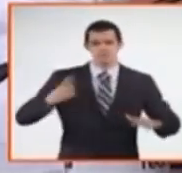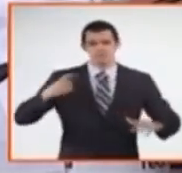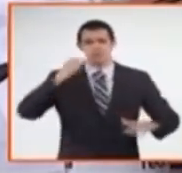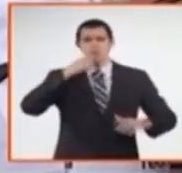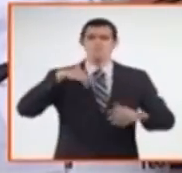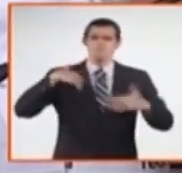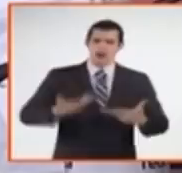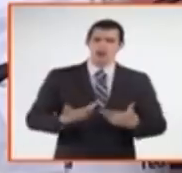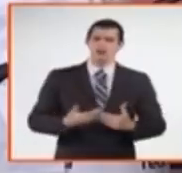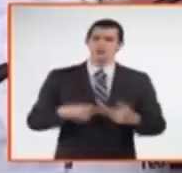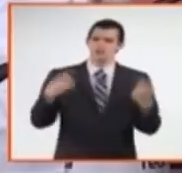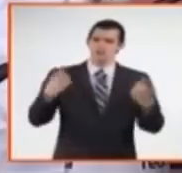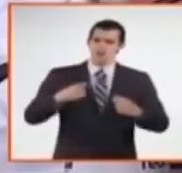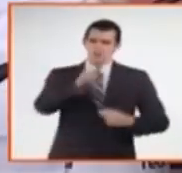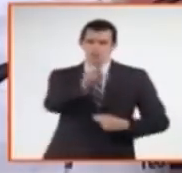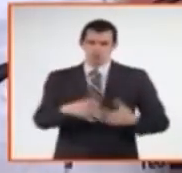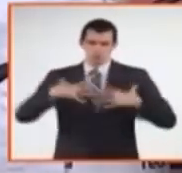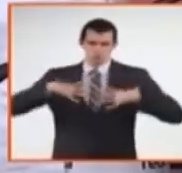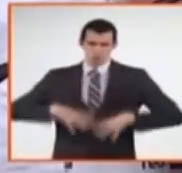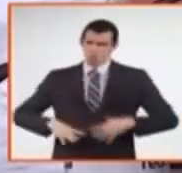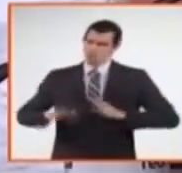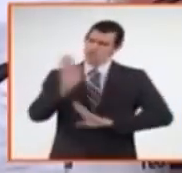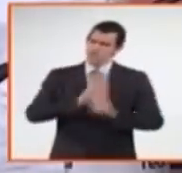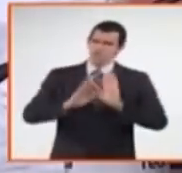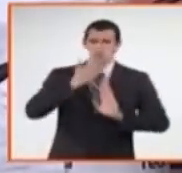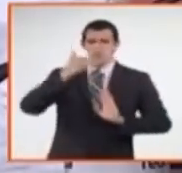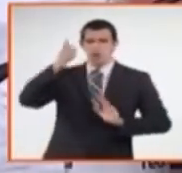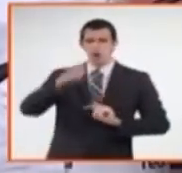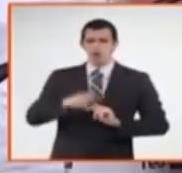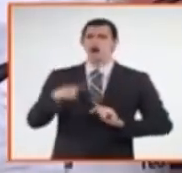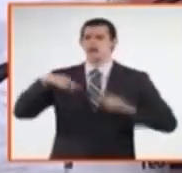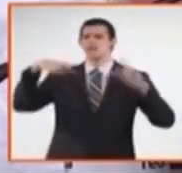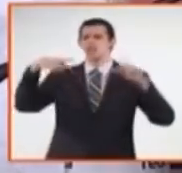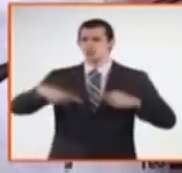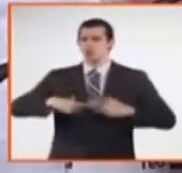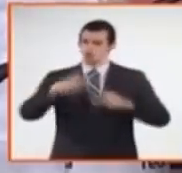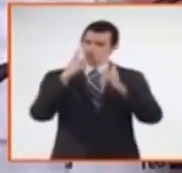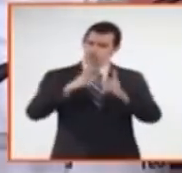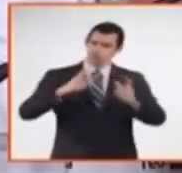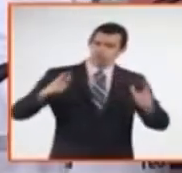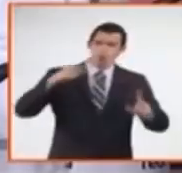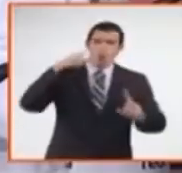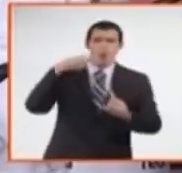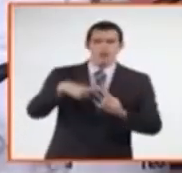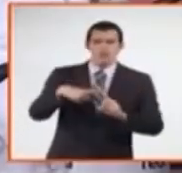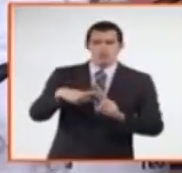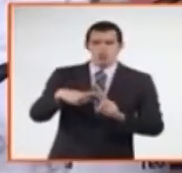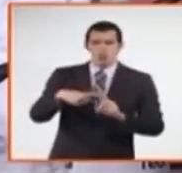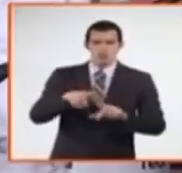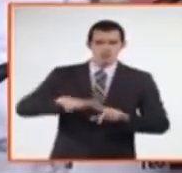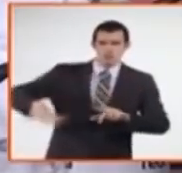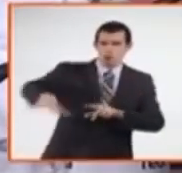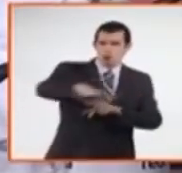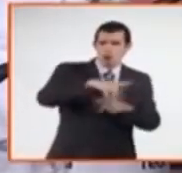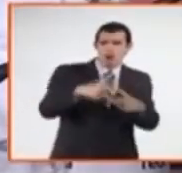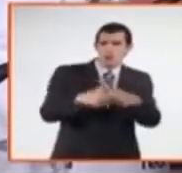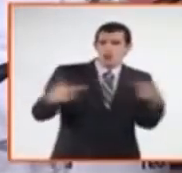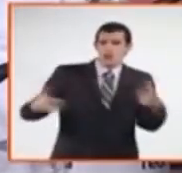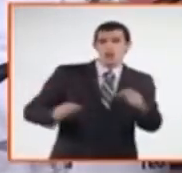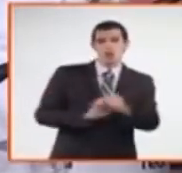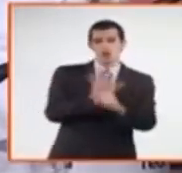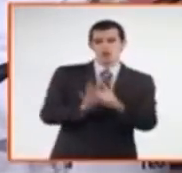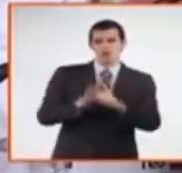estrategia de reactivación que nosotros tenemos varias